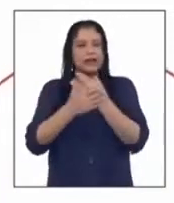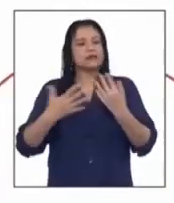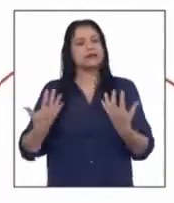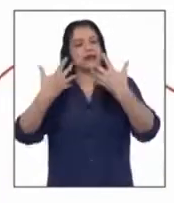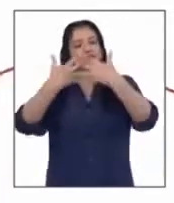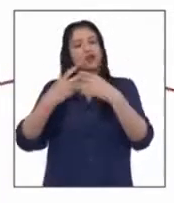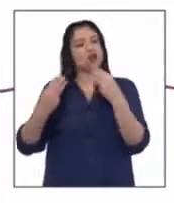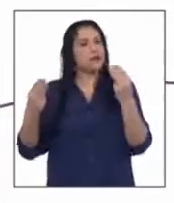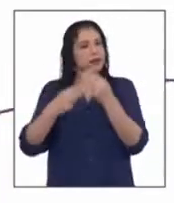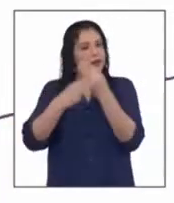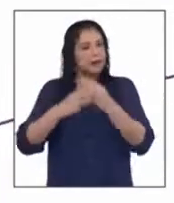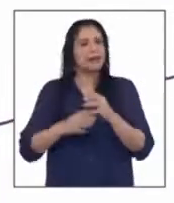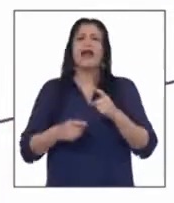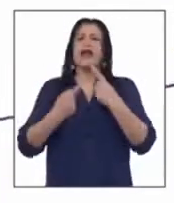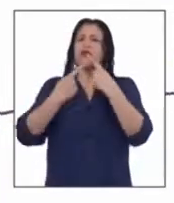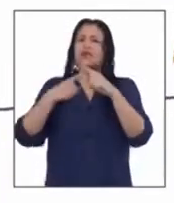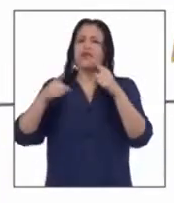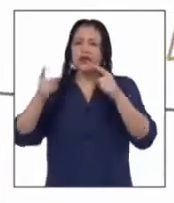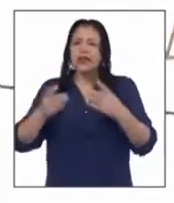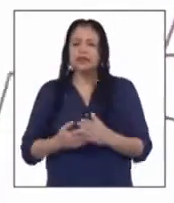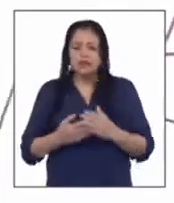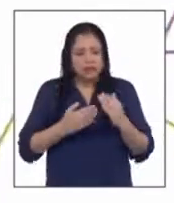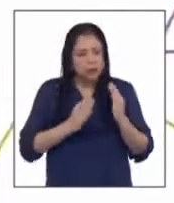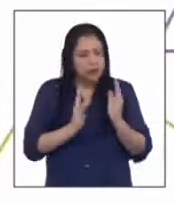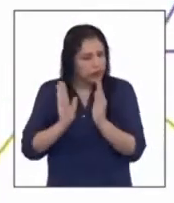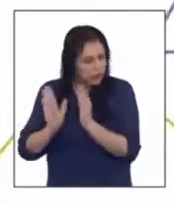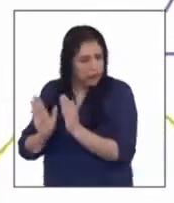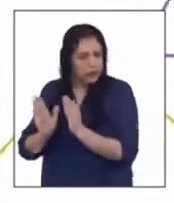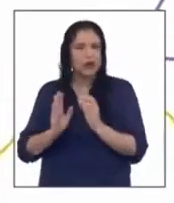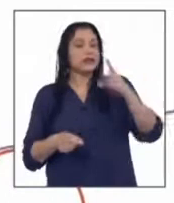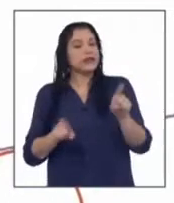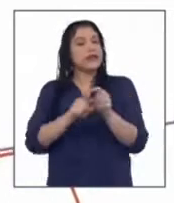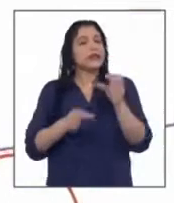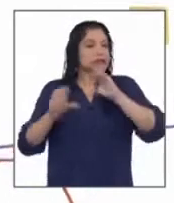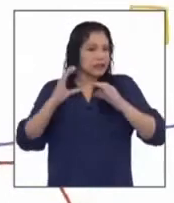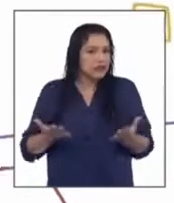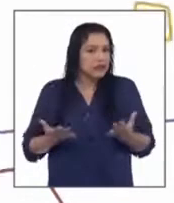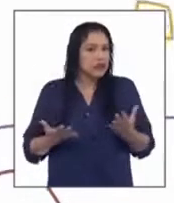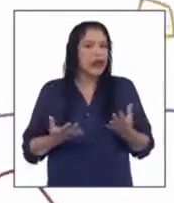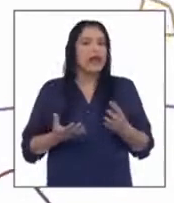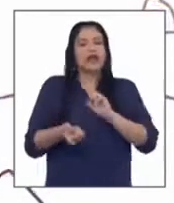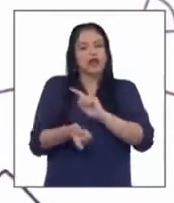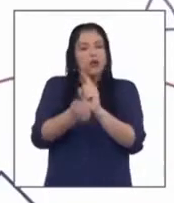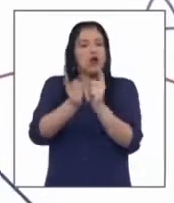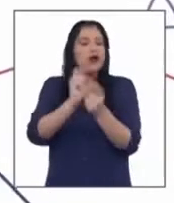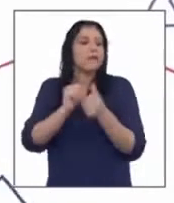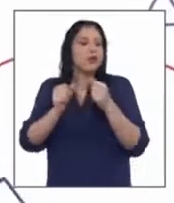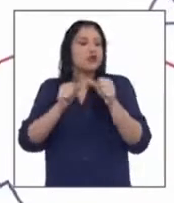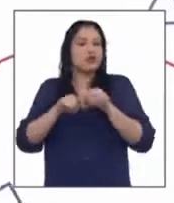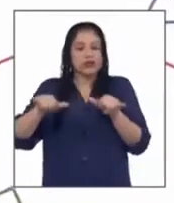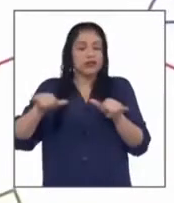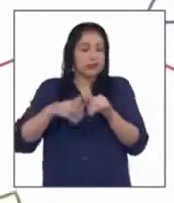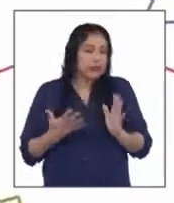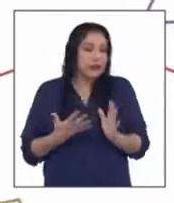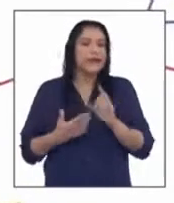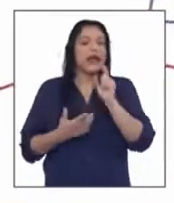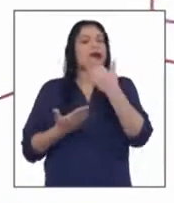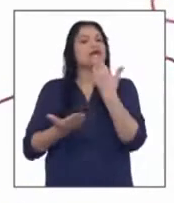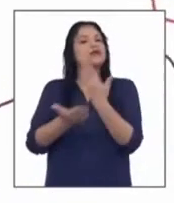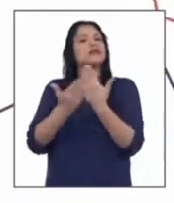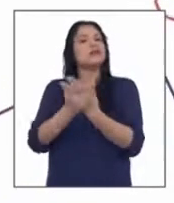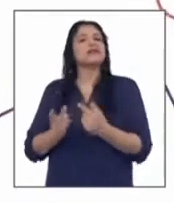resolver situaciones cotidianas. Y en el día 4, determinamos las notaciones exponencial y científica y reconocemos el significado